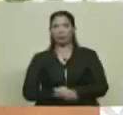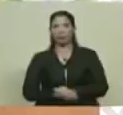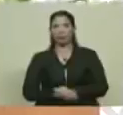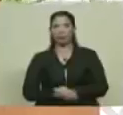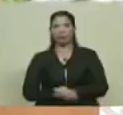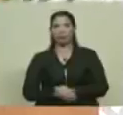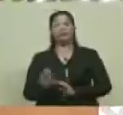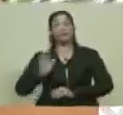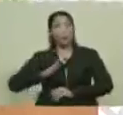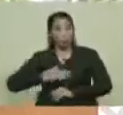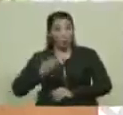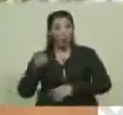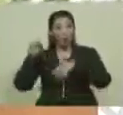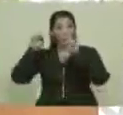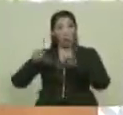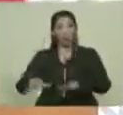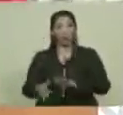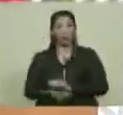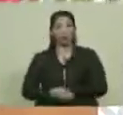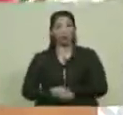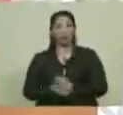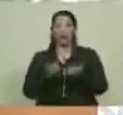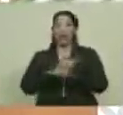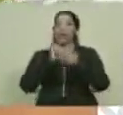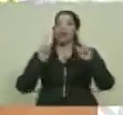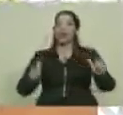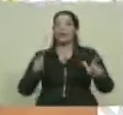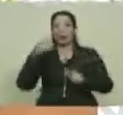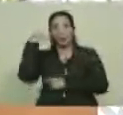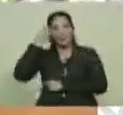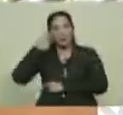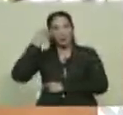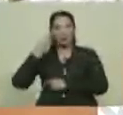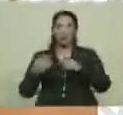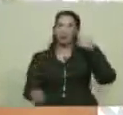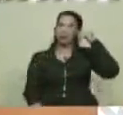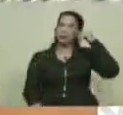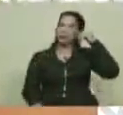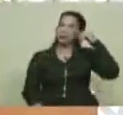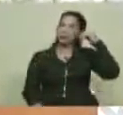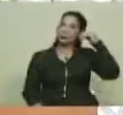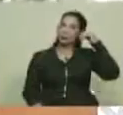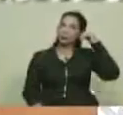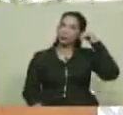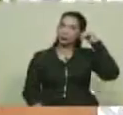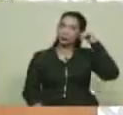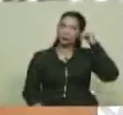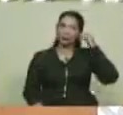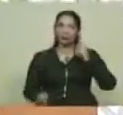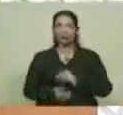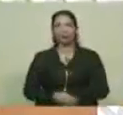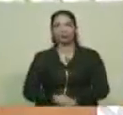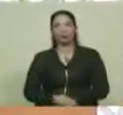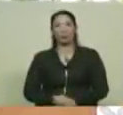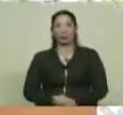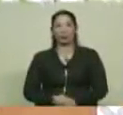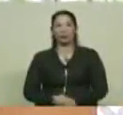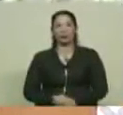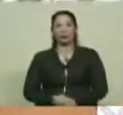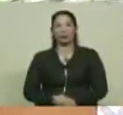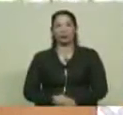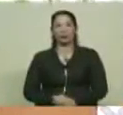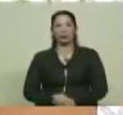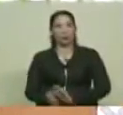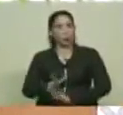podía suspenderse la libertad de pensamiento. ¡Qué aberración! ¡Qué